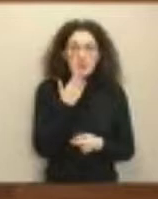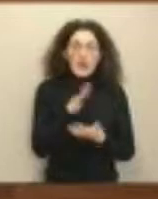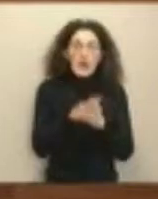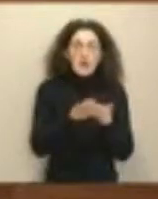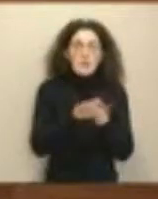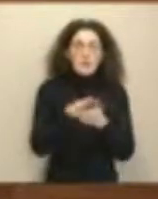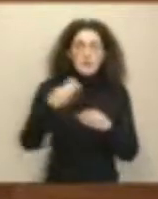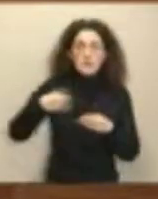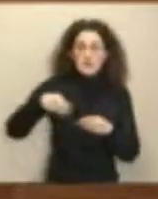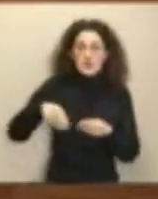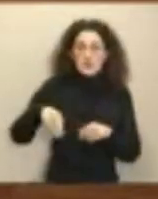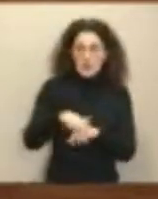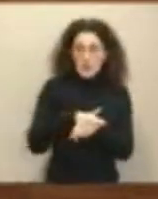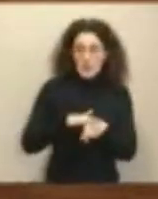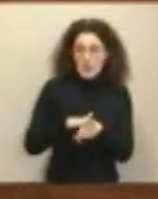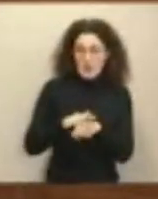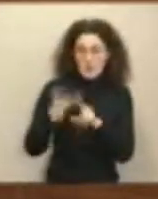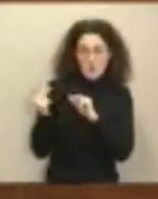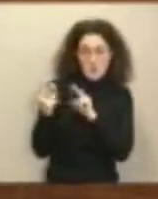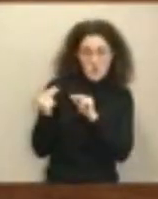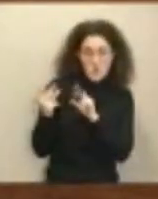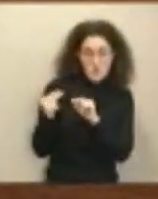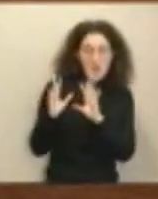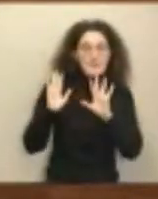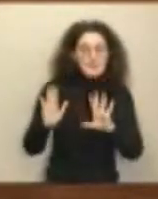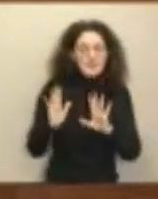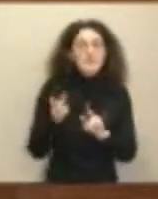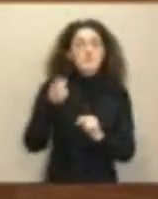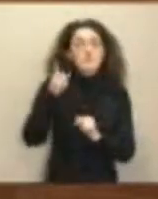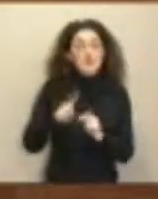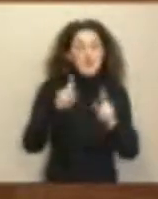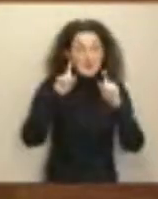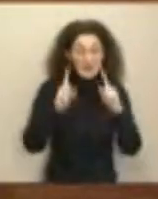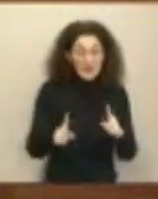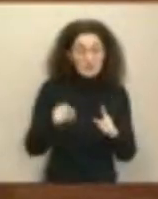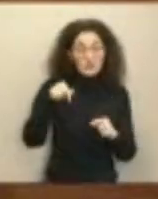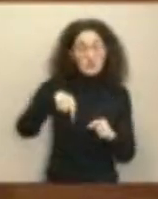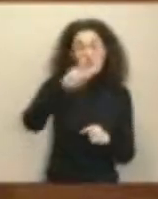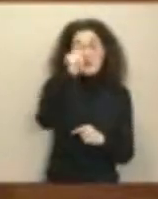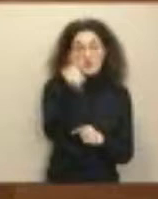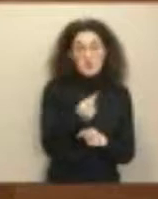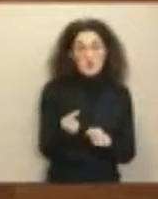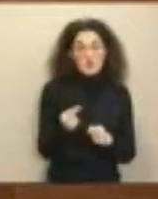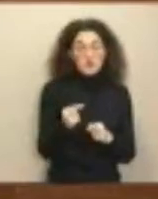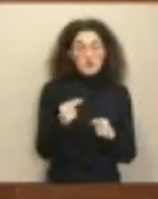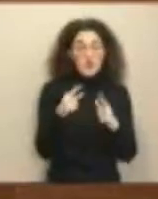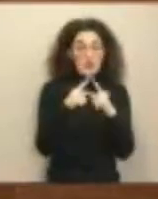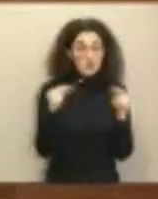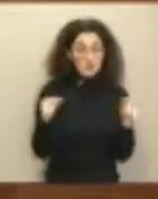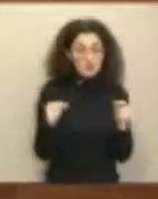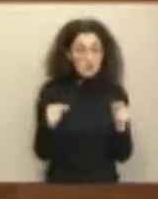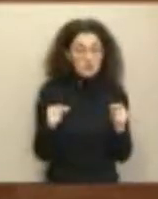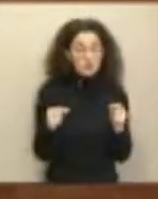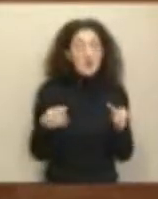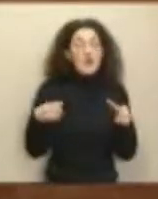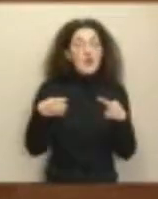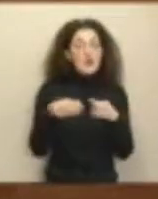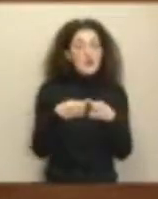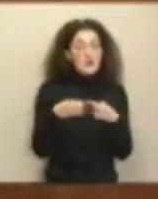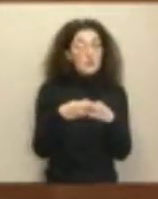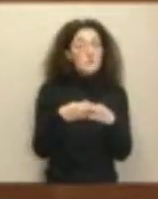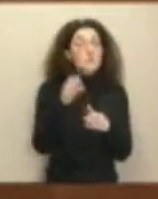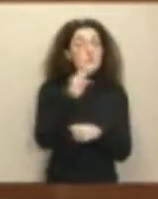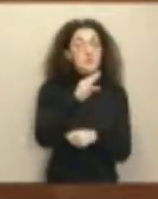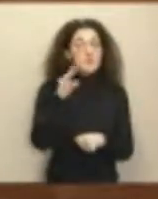con el presidente de Gobierno, pero también en este caso, en estos presupuestos autonómicos, al Partido Popular se